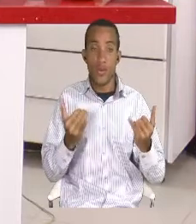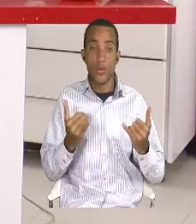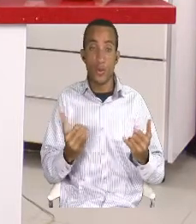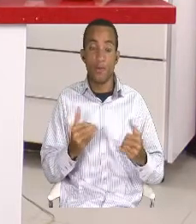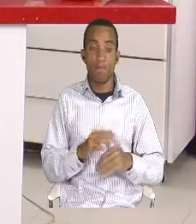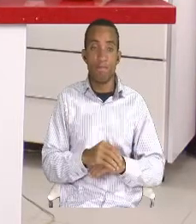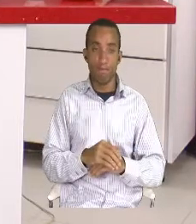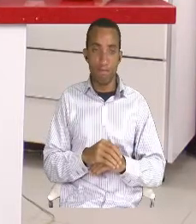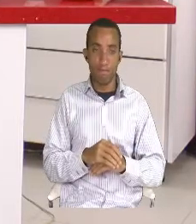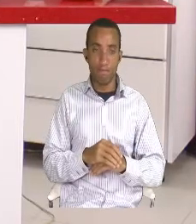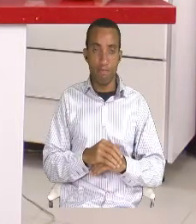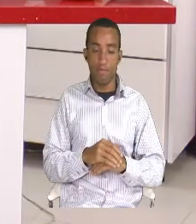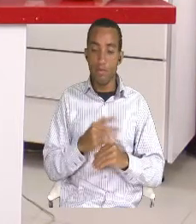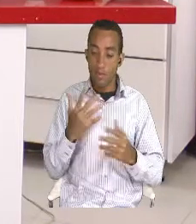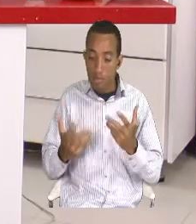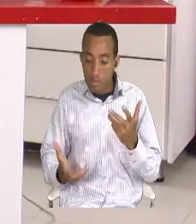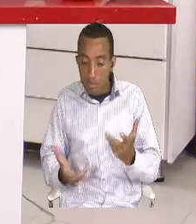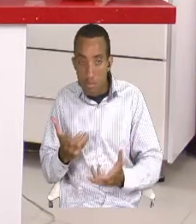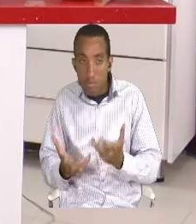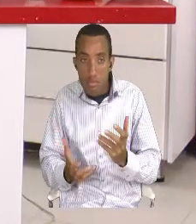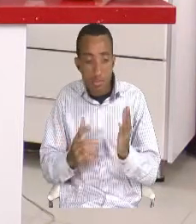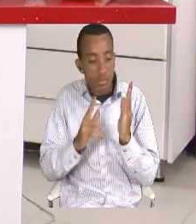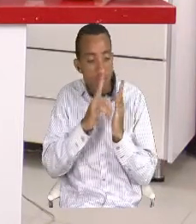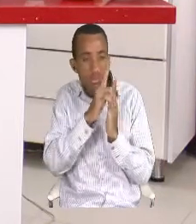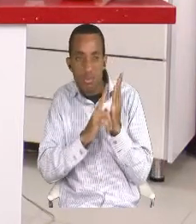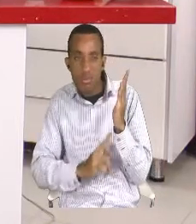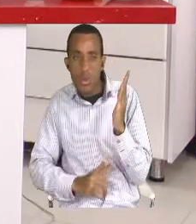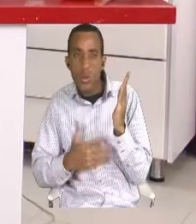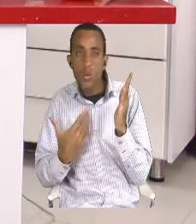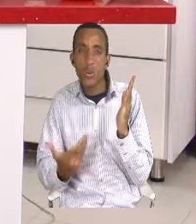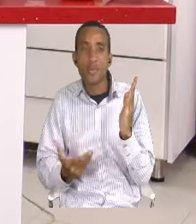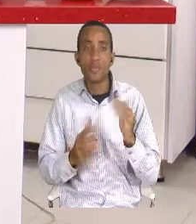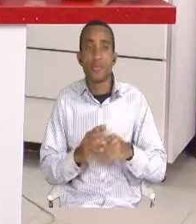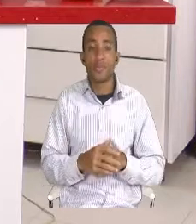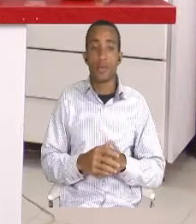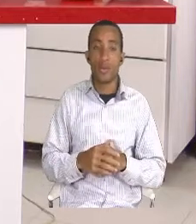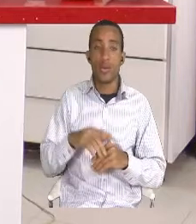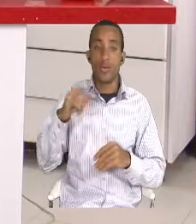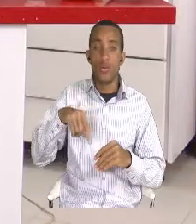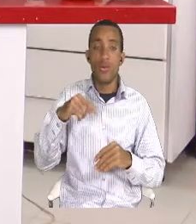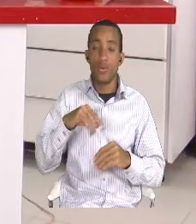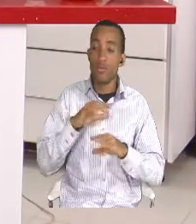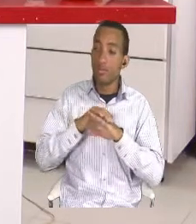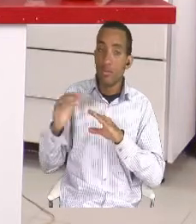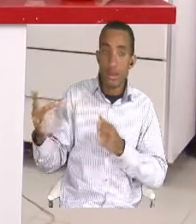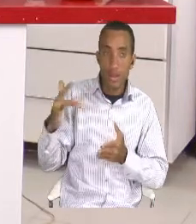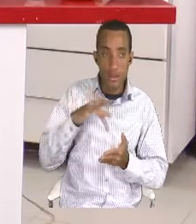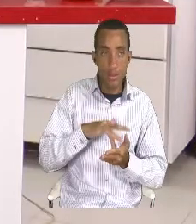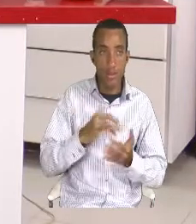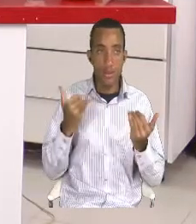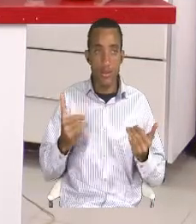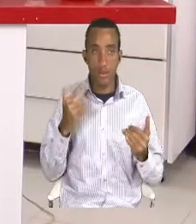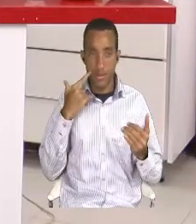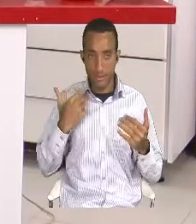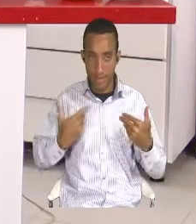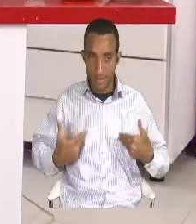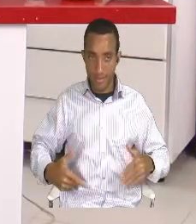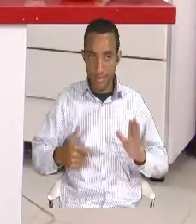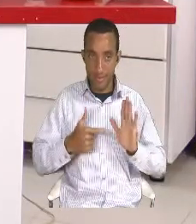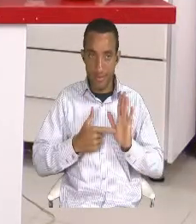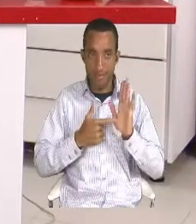día, nuestro acompañado del día, pero también tenemos invitada el día de hoy. Sin embargo, primero me voy a tomar la molestia de presentarles por aquí mi